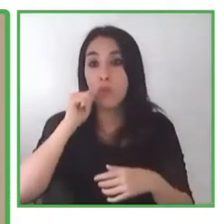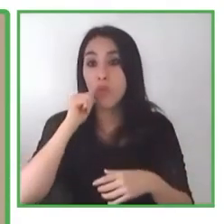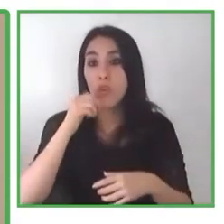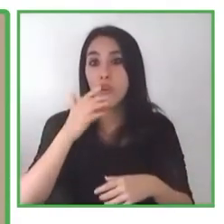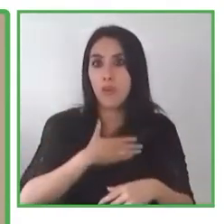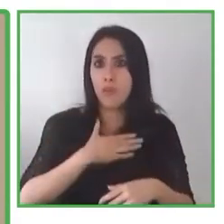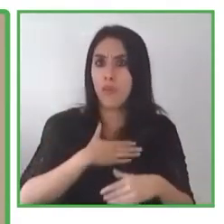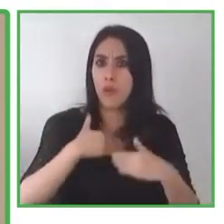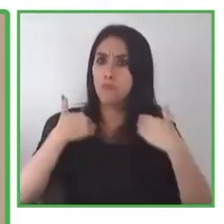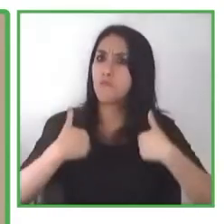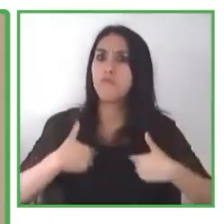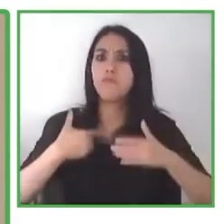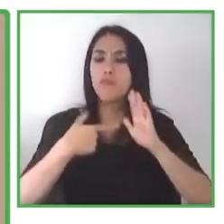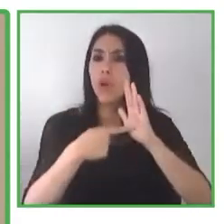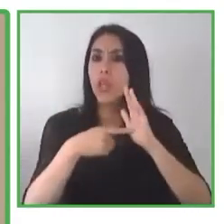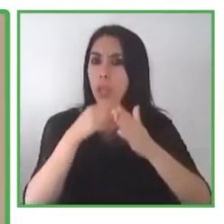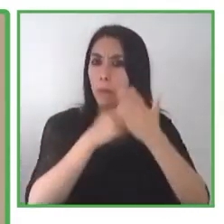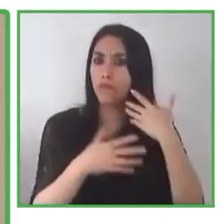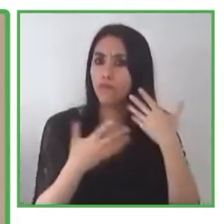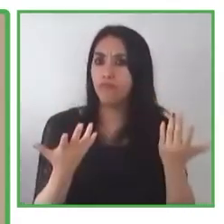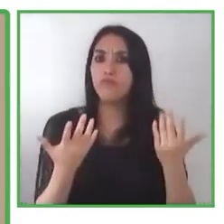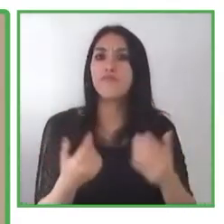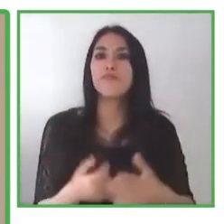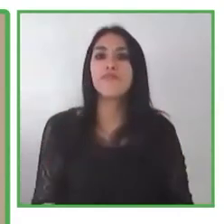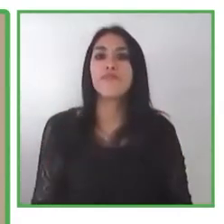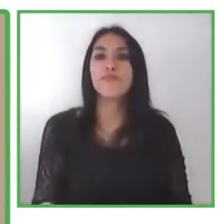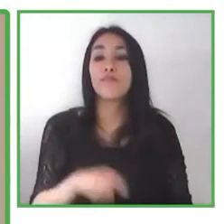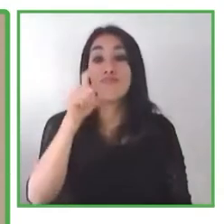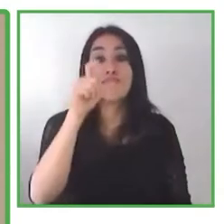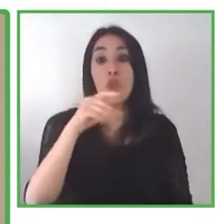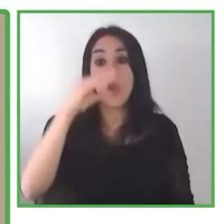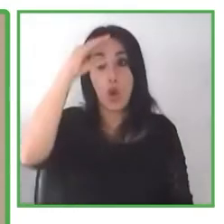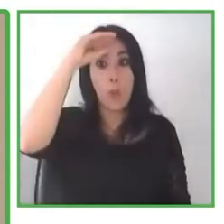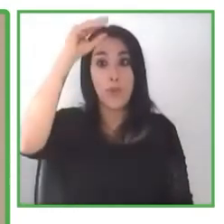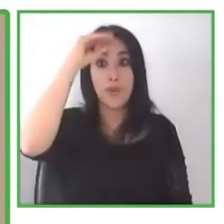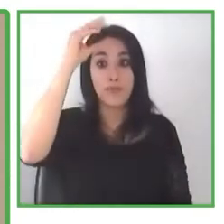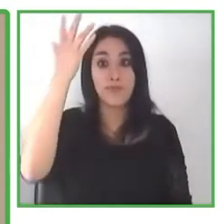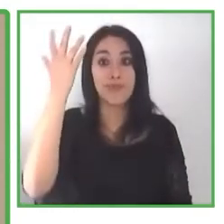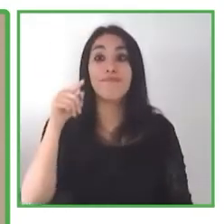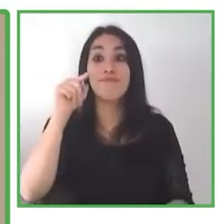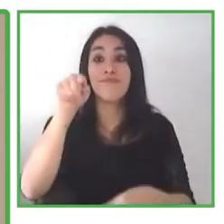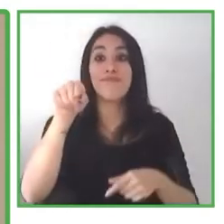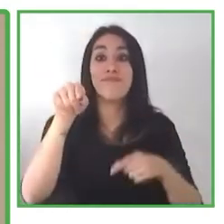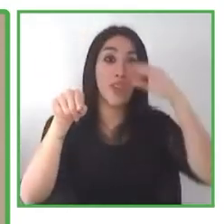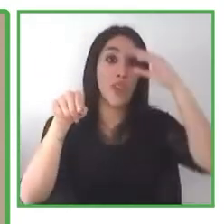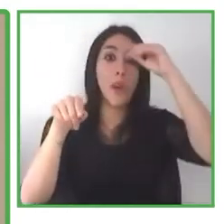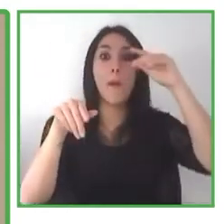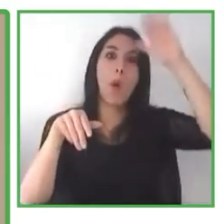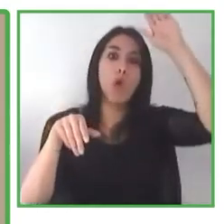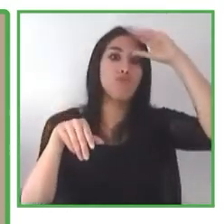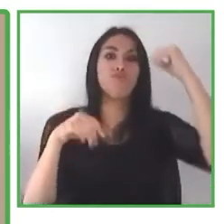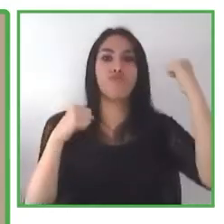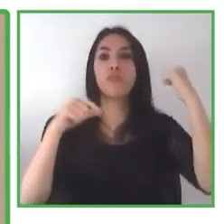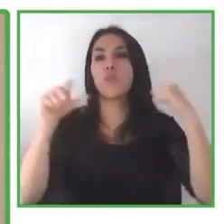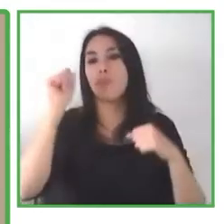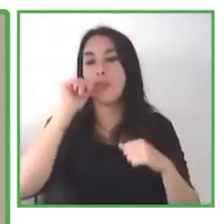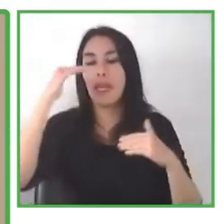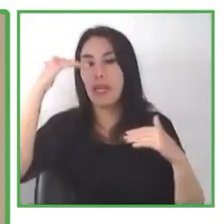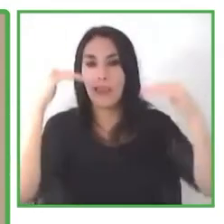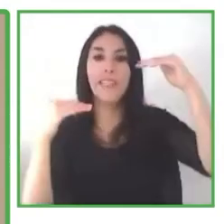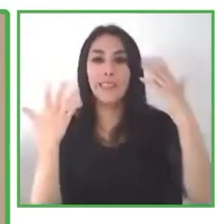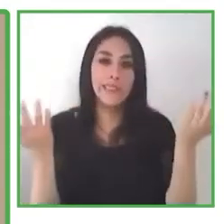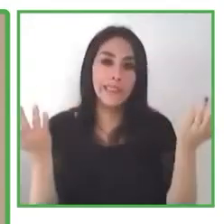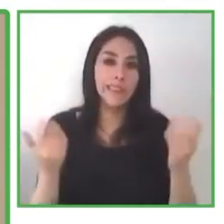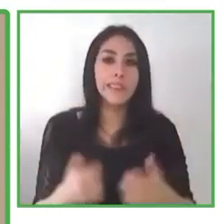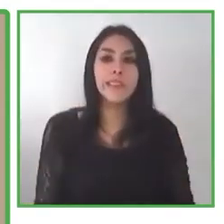ser una persona con discapacidad. En comparación con un hombre con discapacidad, las mujeres tienen una mayor probabilidad de ser desempleados o de